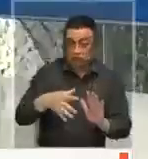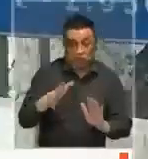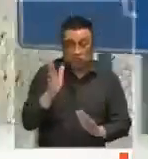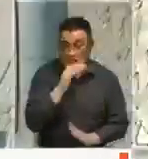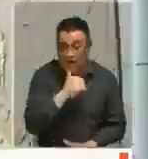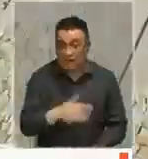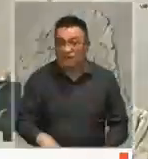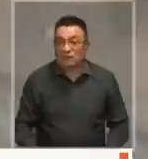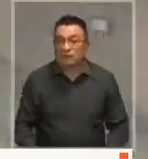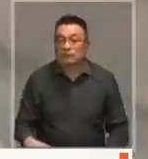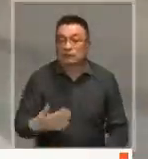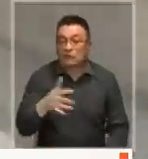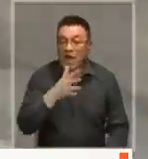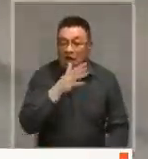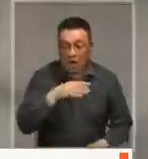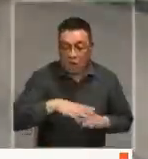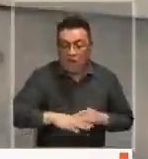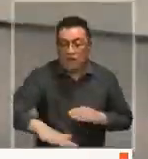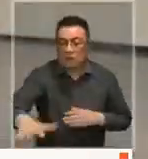agua en la vía.